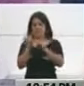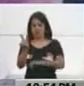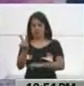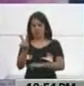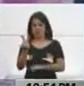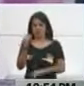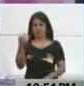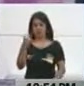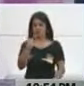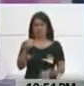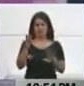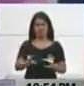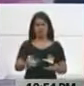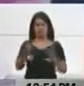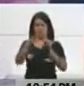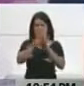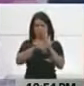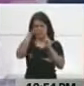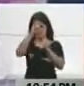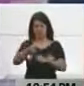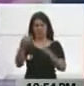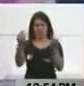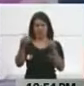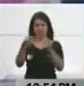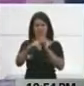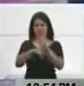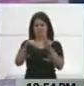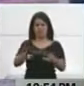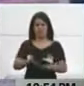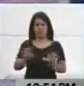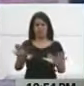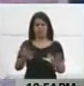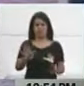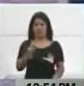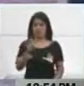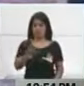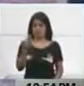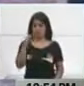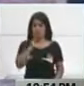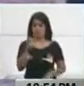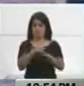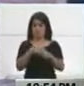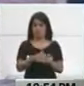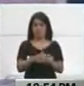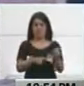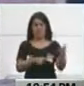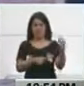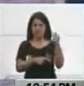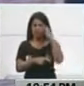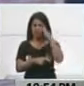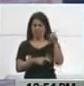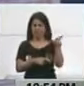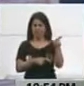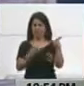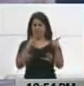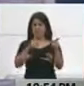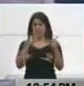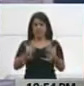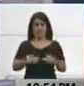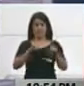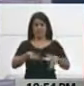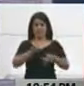Suspendida la garantía. ¿De qué se gobierna, pues? Ellos me están oyendo. Que se rindan porque las